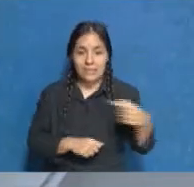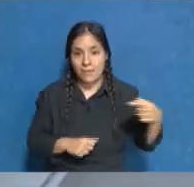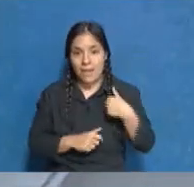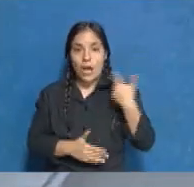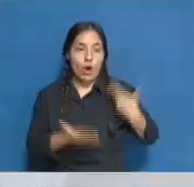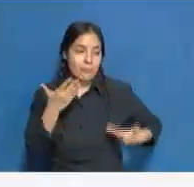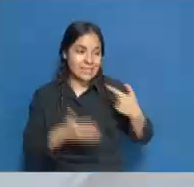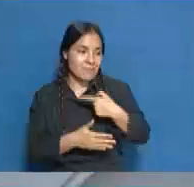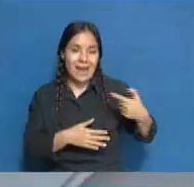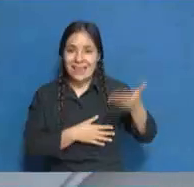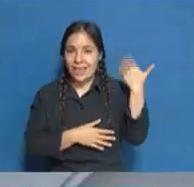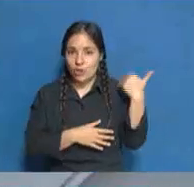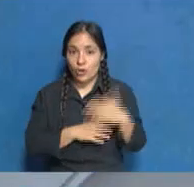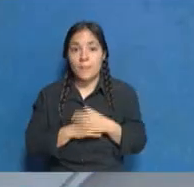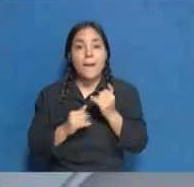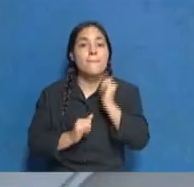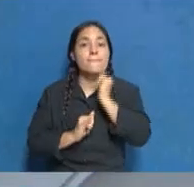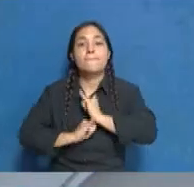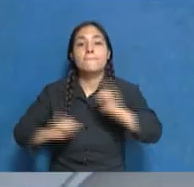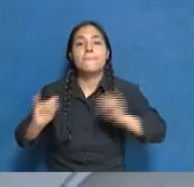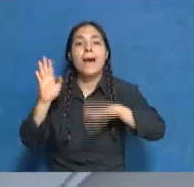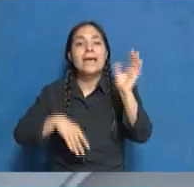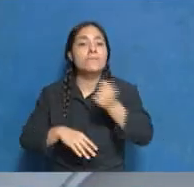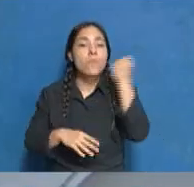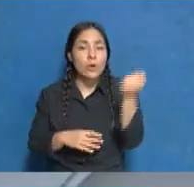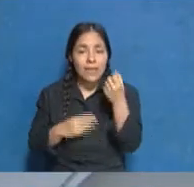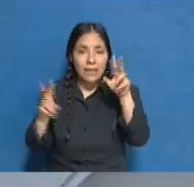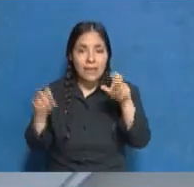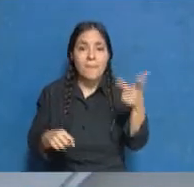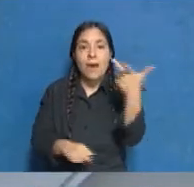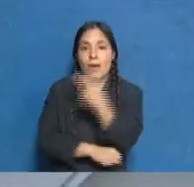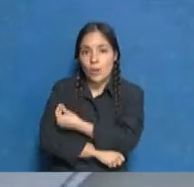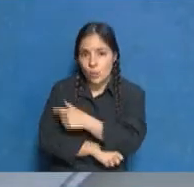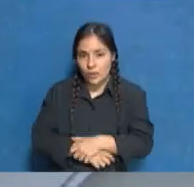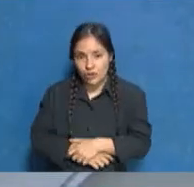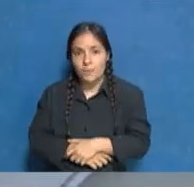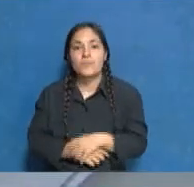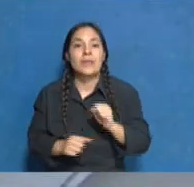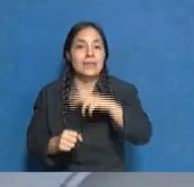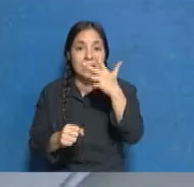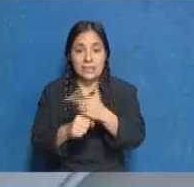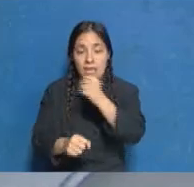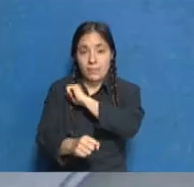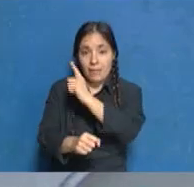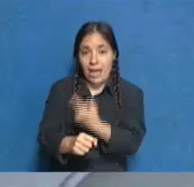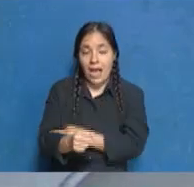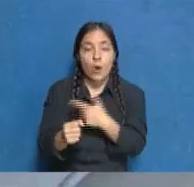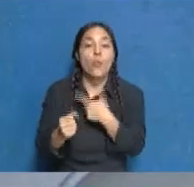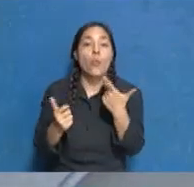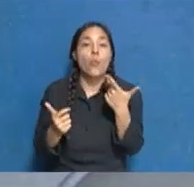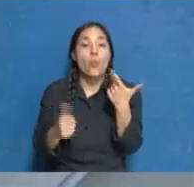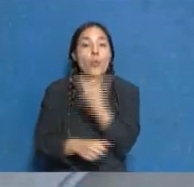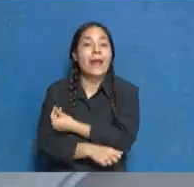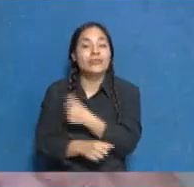respecto de la semana anterior. El primer mensaje más importante, el tema de la vacunación, la tercera dosis de refuerzo, que